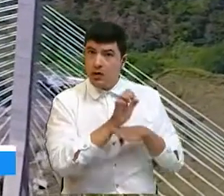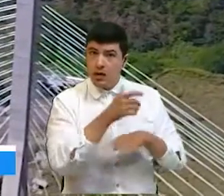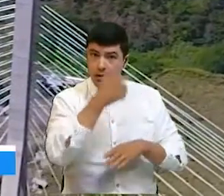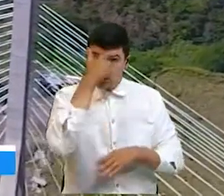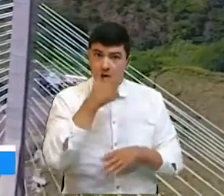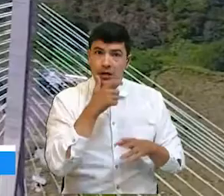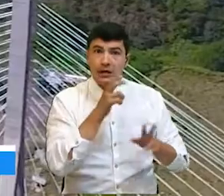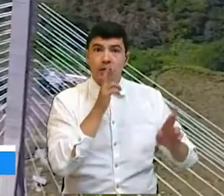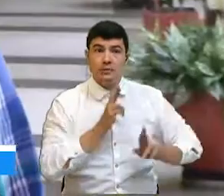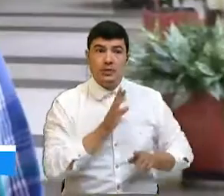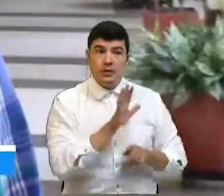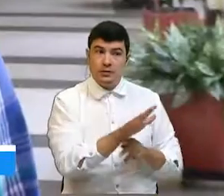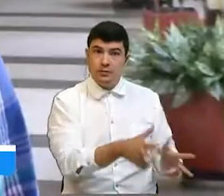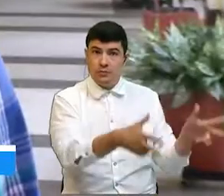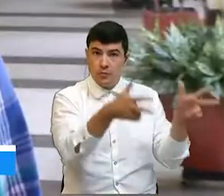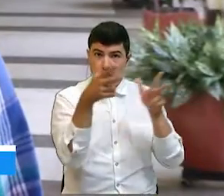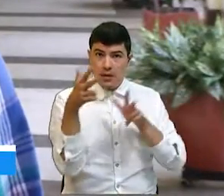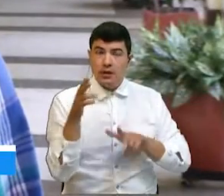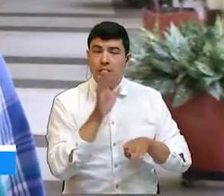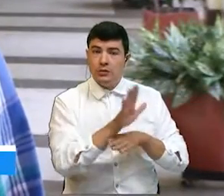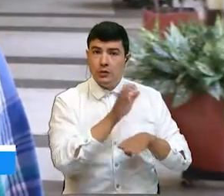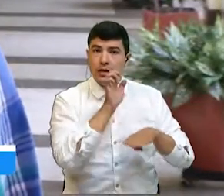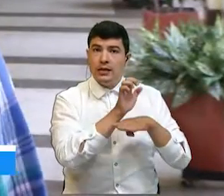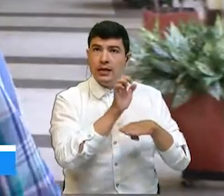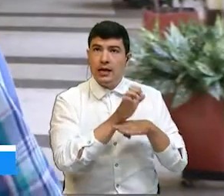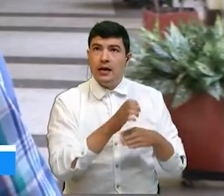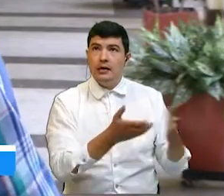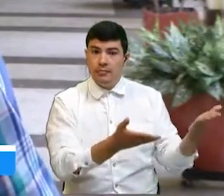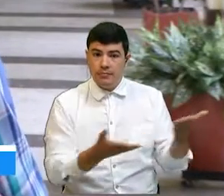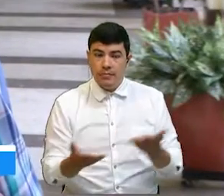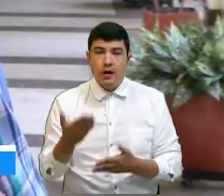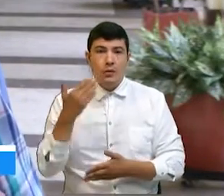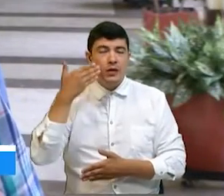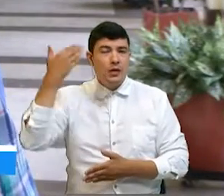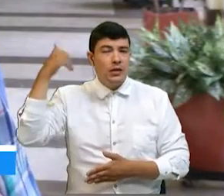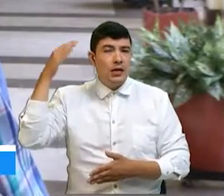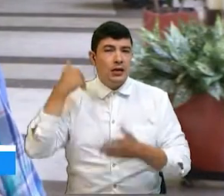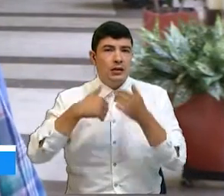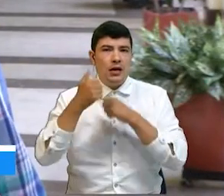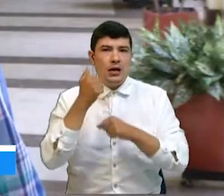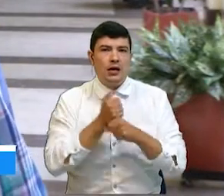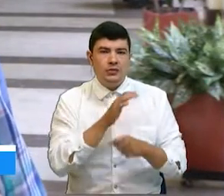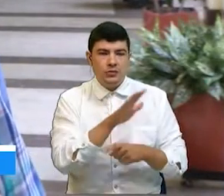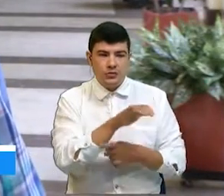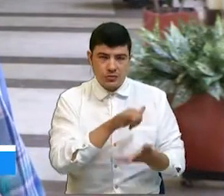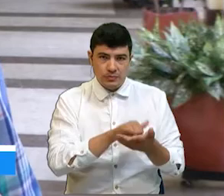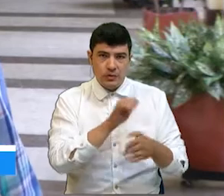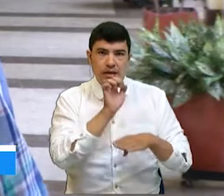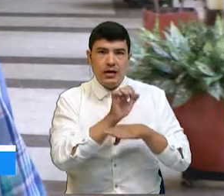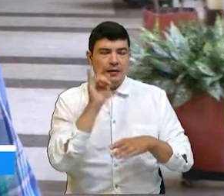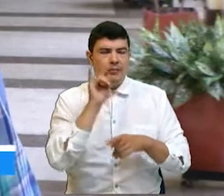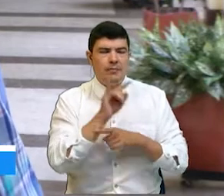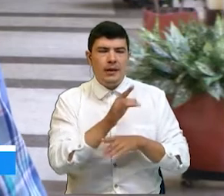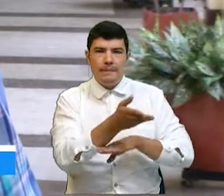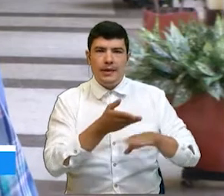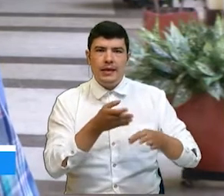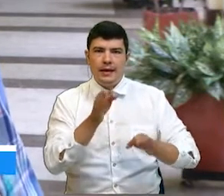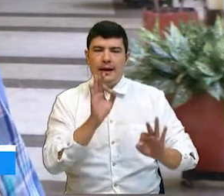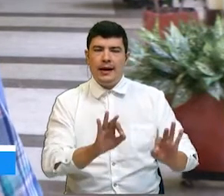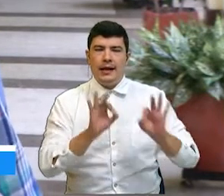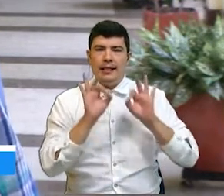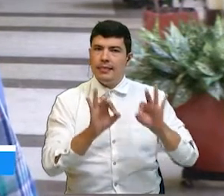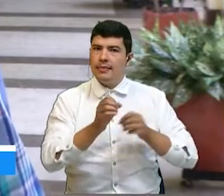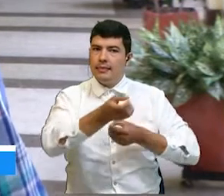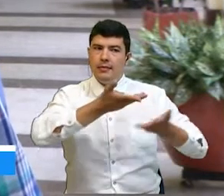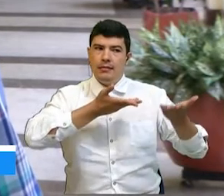por ese puente es la entidad que recibe y que ya durante mucho tiempo ha venido solicitando las garantías y